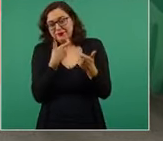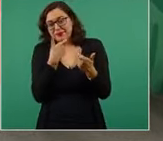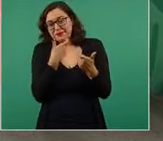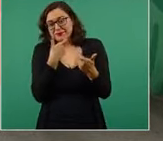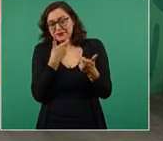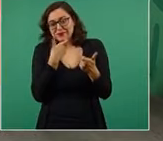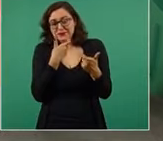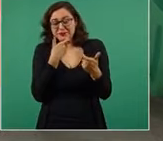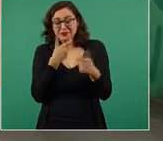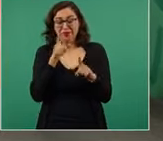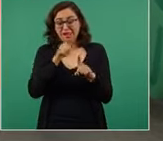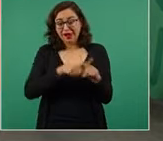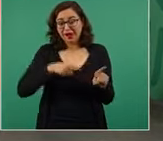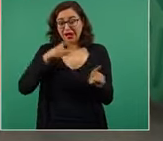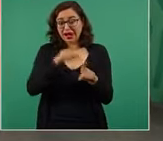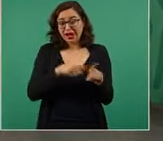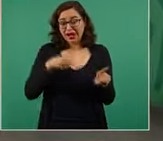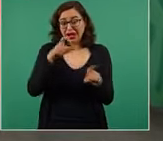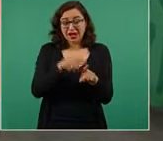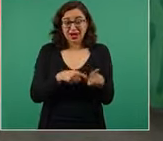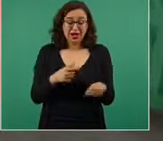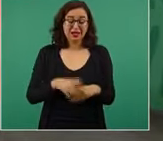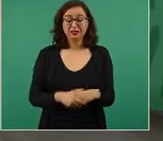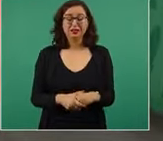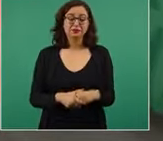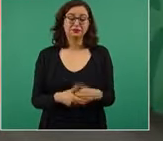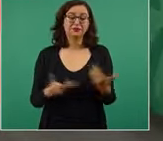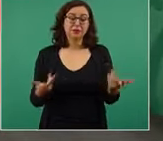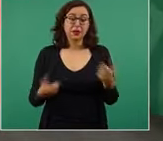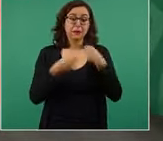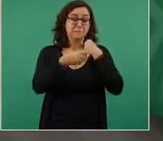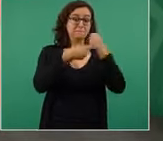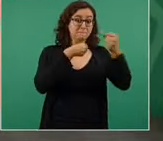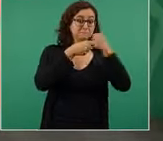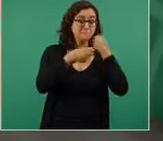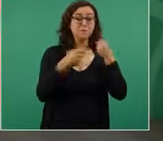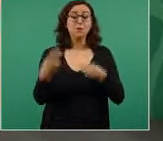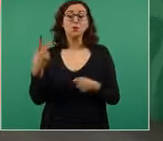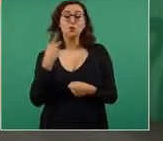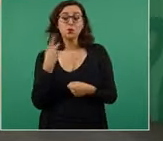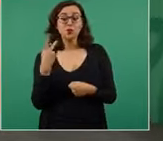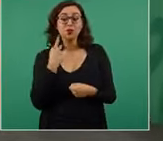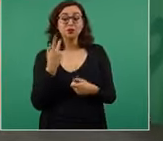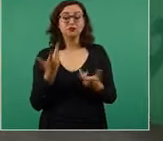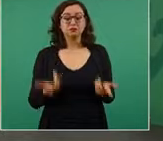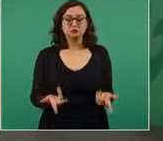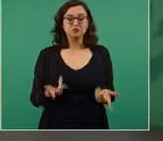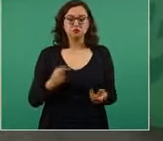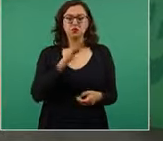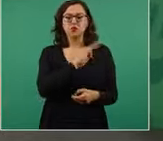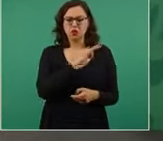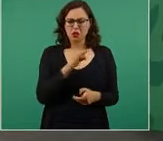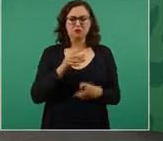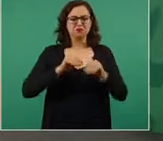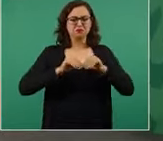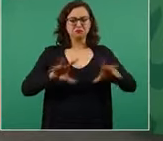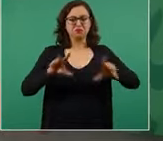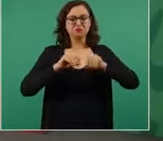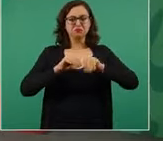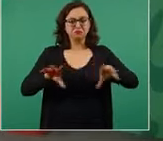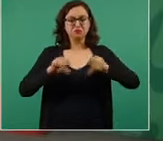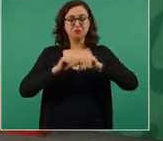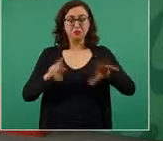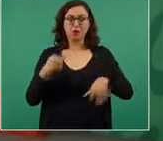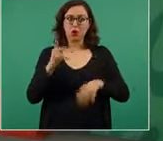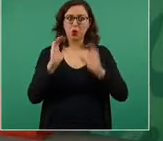Y en el periodismo y en la política se puede hacer todo, pero procurar